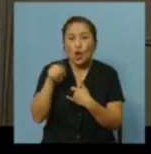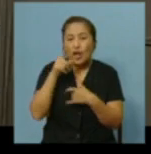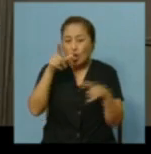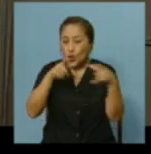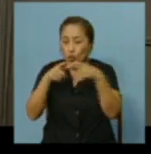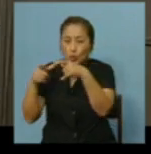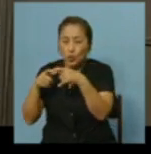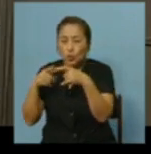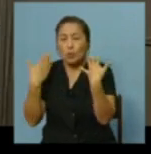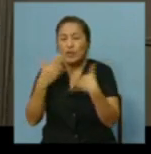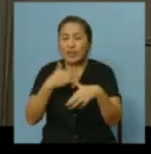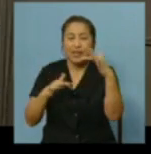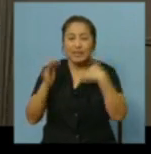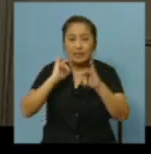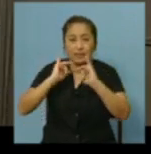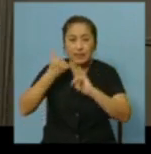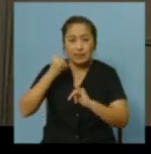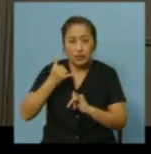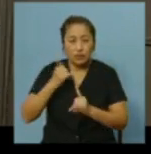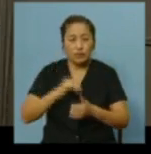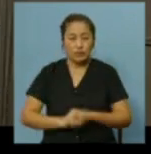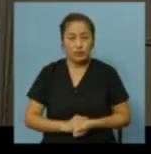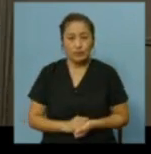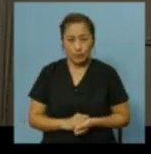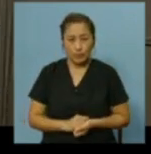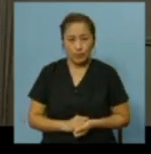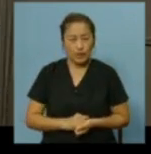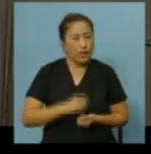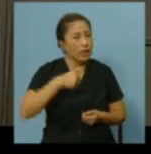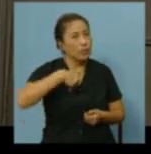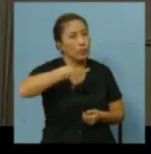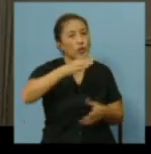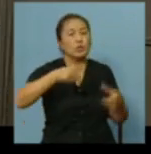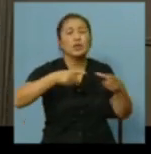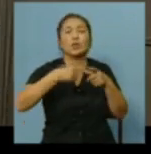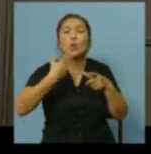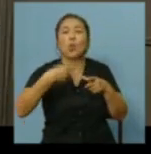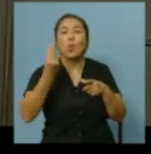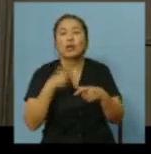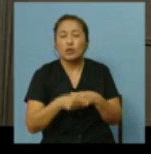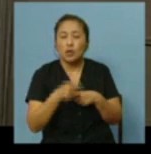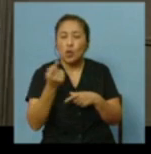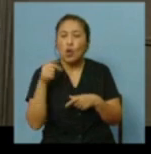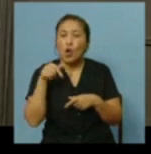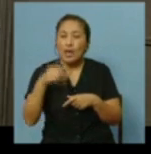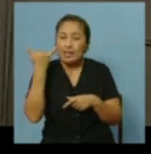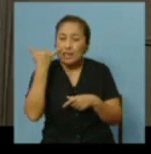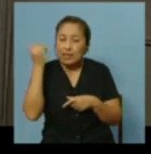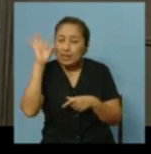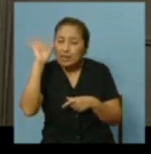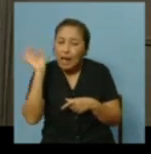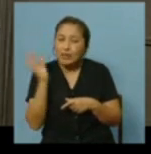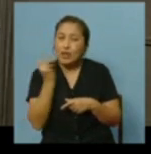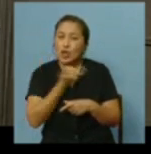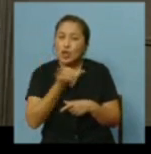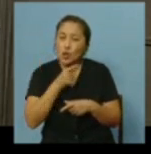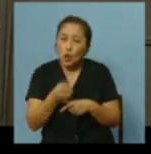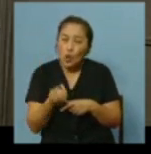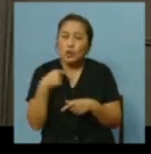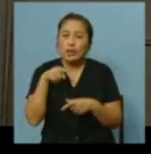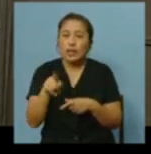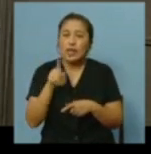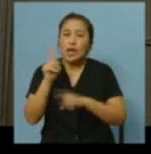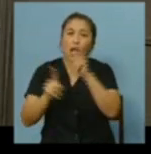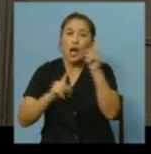ahí en esa circunscripción. La próxima reunión, doctor, ¿cuándo se va a realizar? ¿Ya hay fecha? ¿También tienen prevista